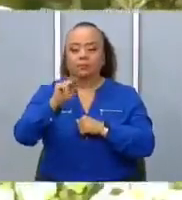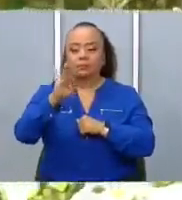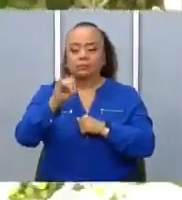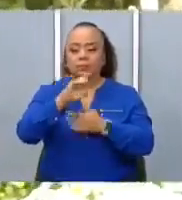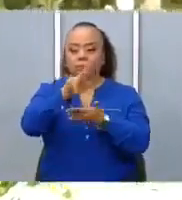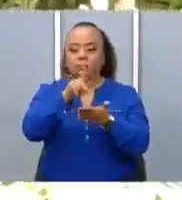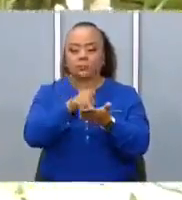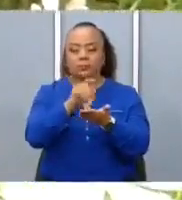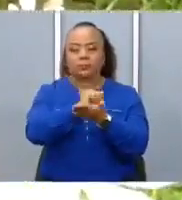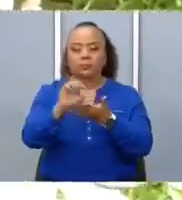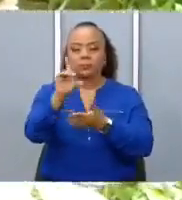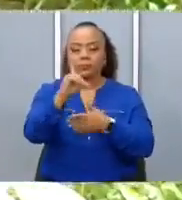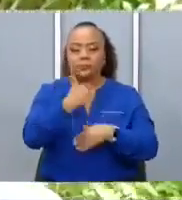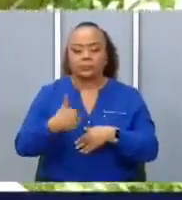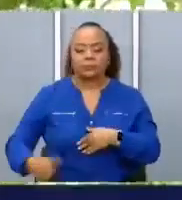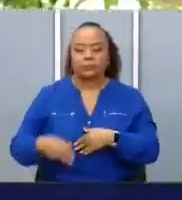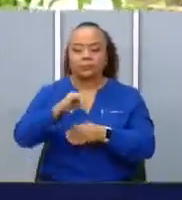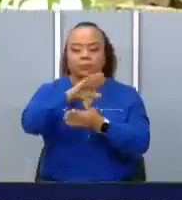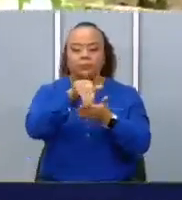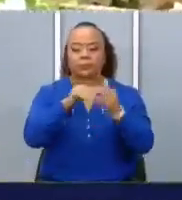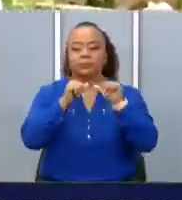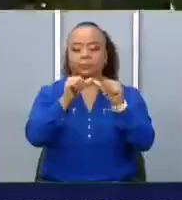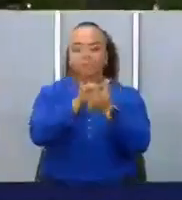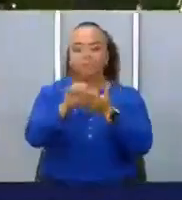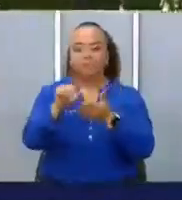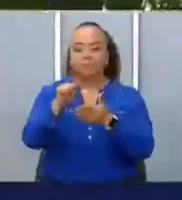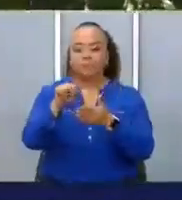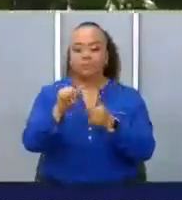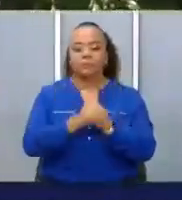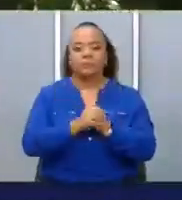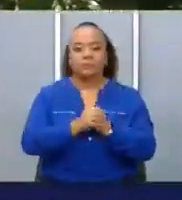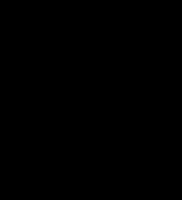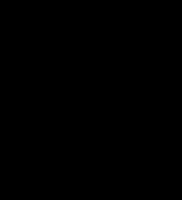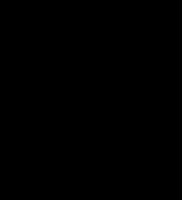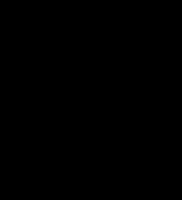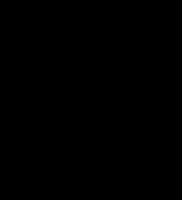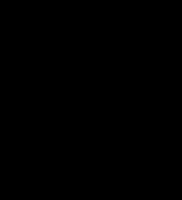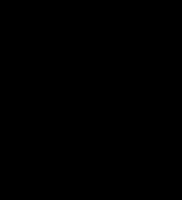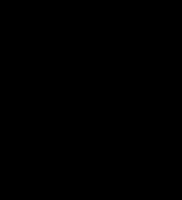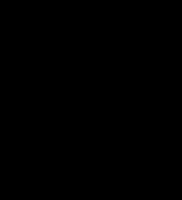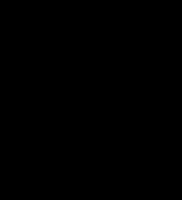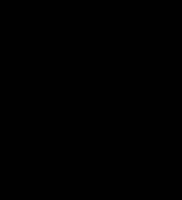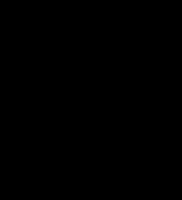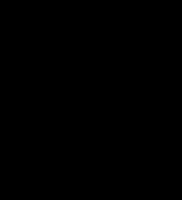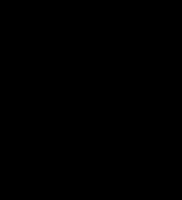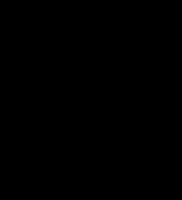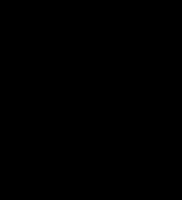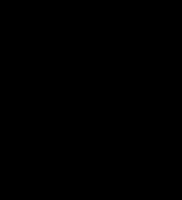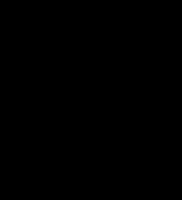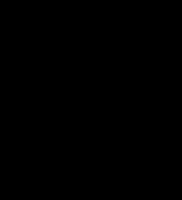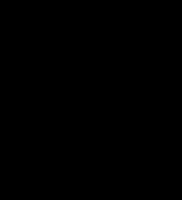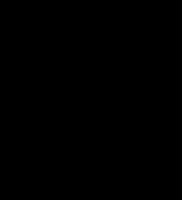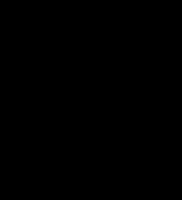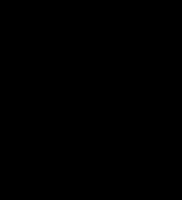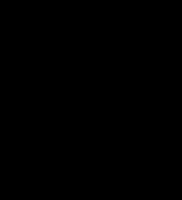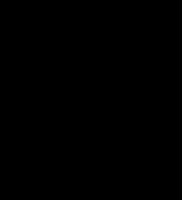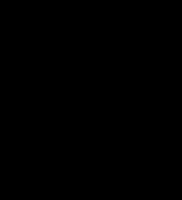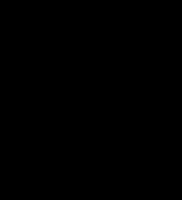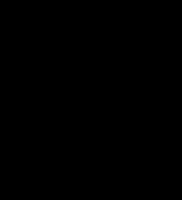Domingo de Heredia y al centro de conservación de Santa Ana informó Lorena bogantes para noticias teledial